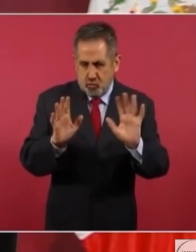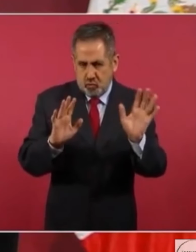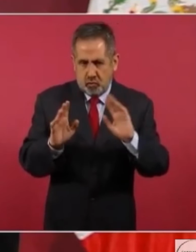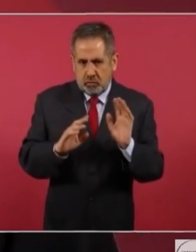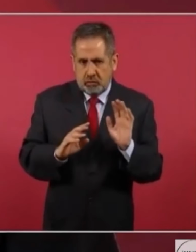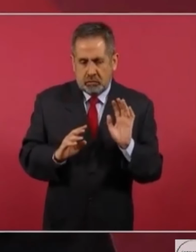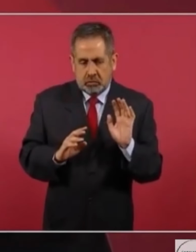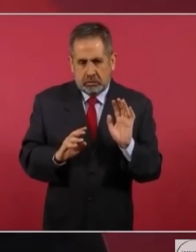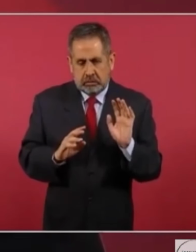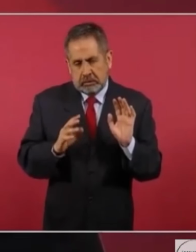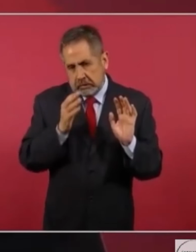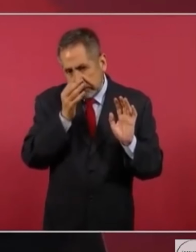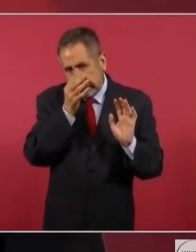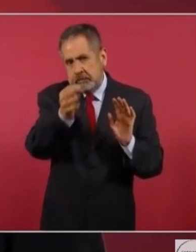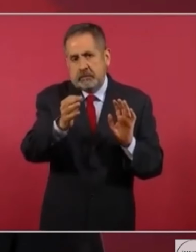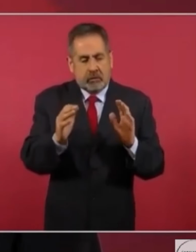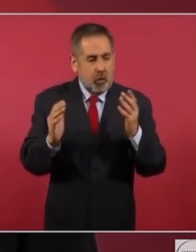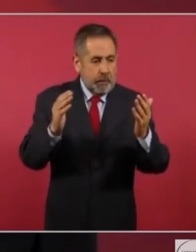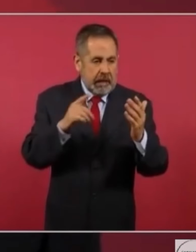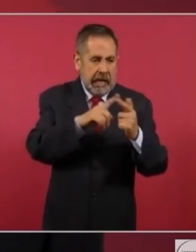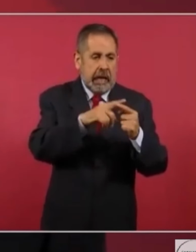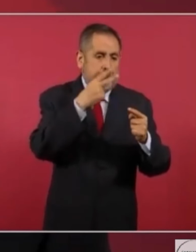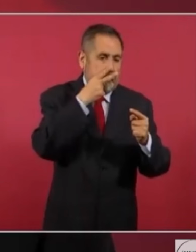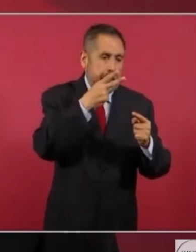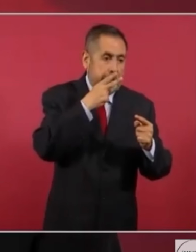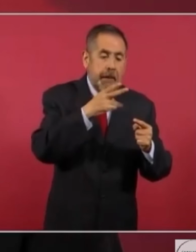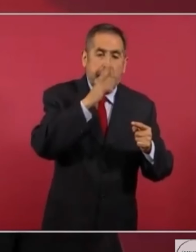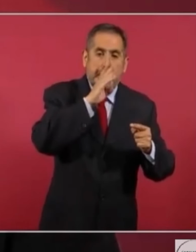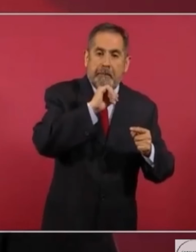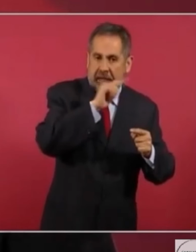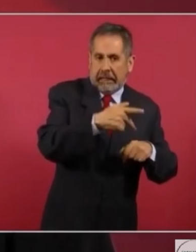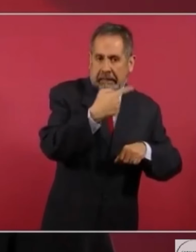sino estoy comparando